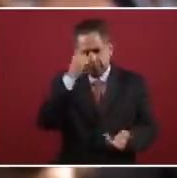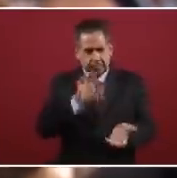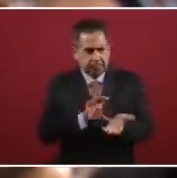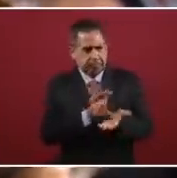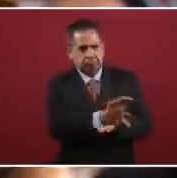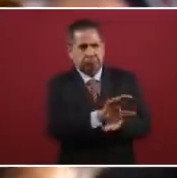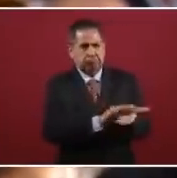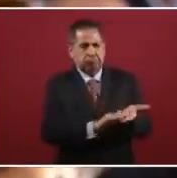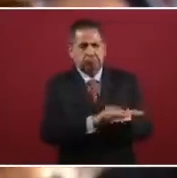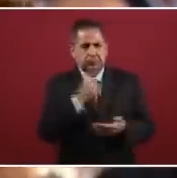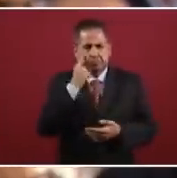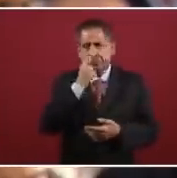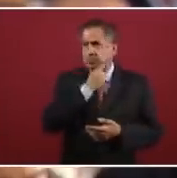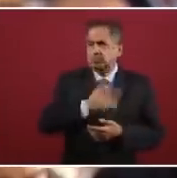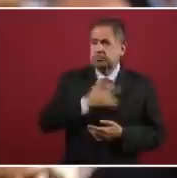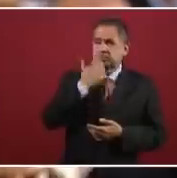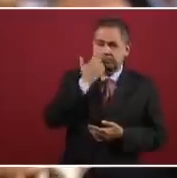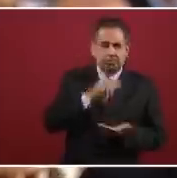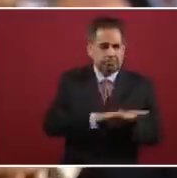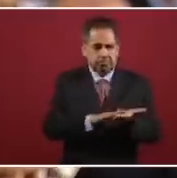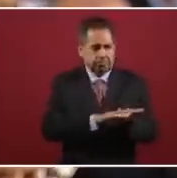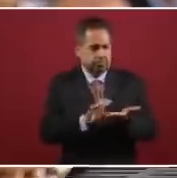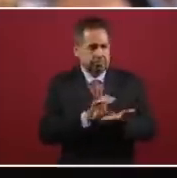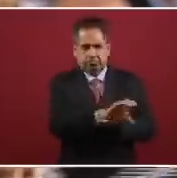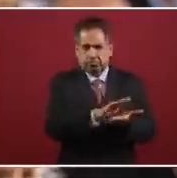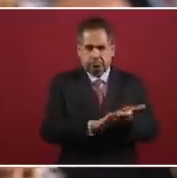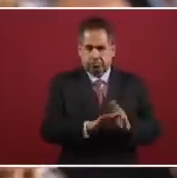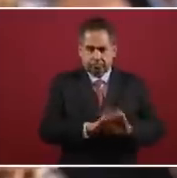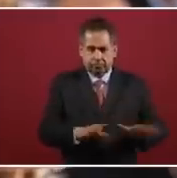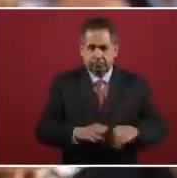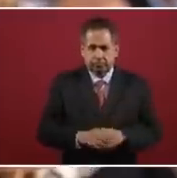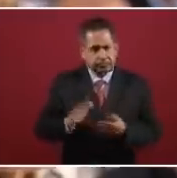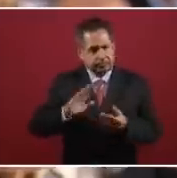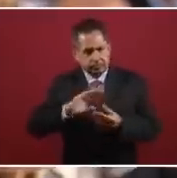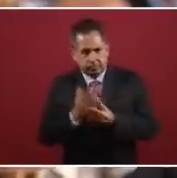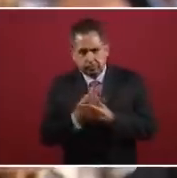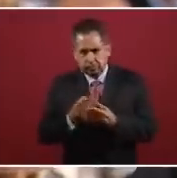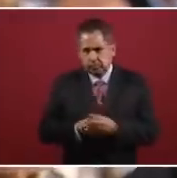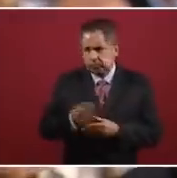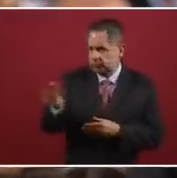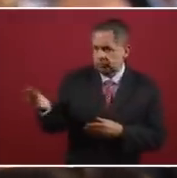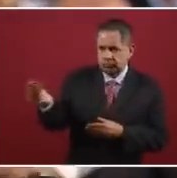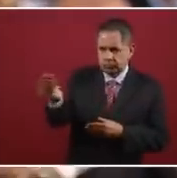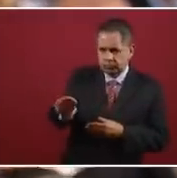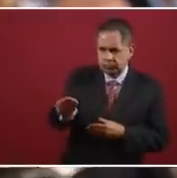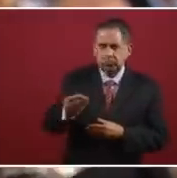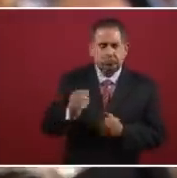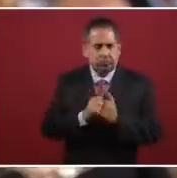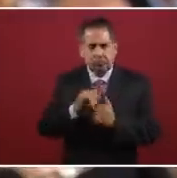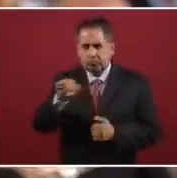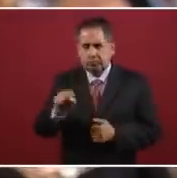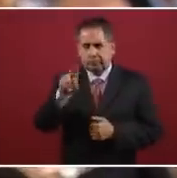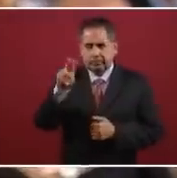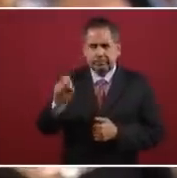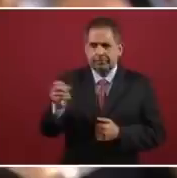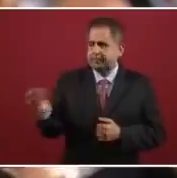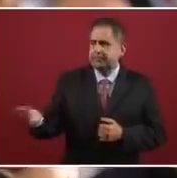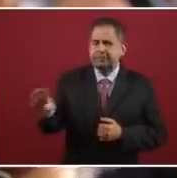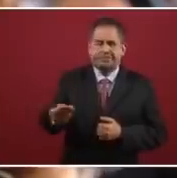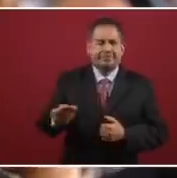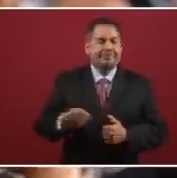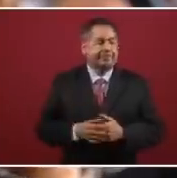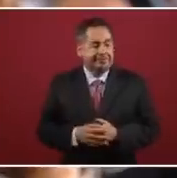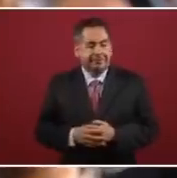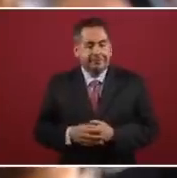que así lo soliciten. Aquí traigo unos documentos, ahorita si quieres se los hago llegar por medio de Jesús, en los cuales